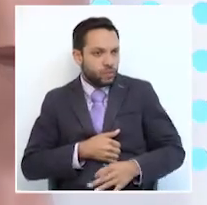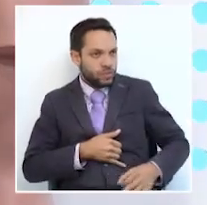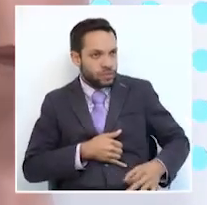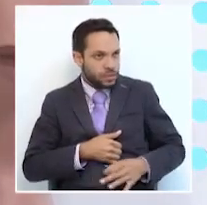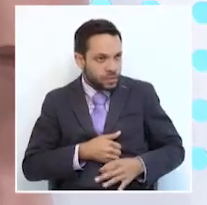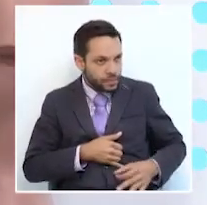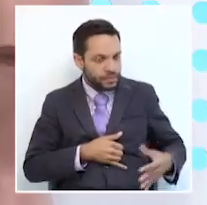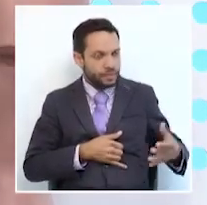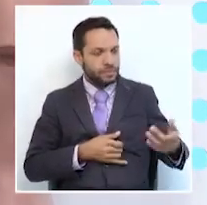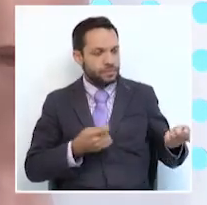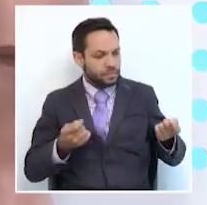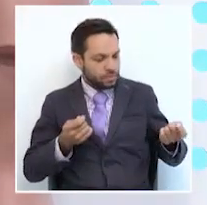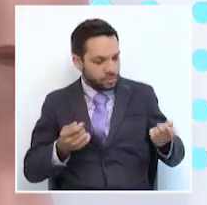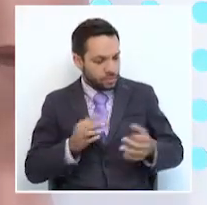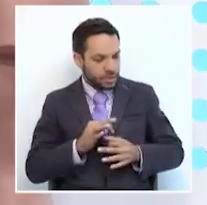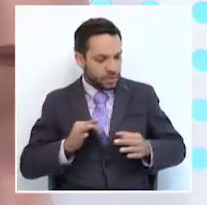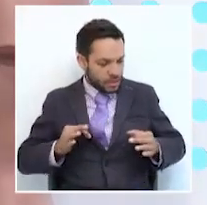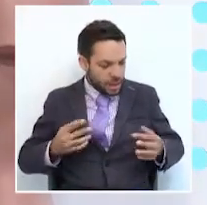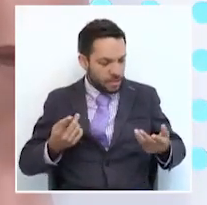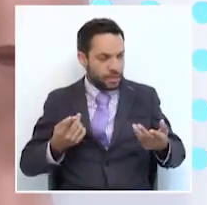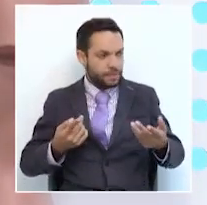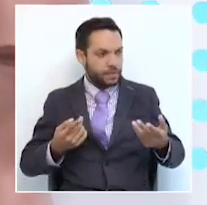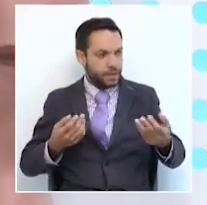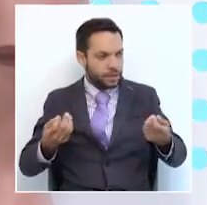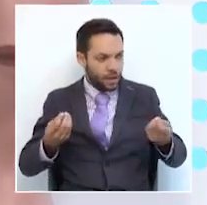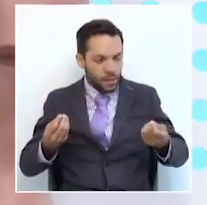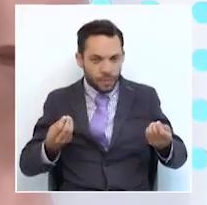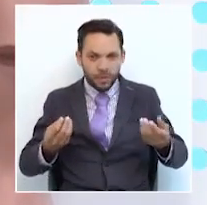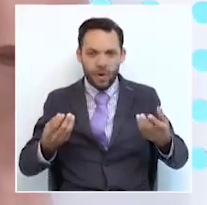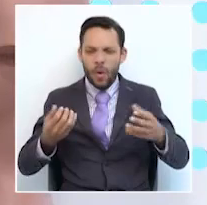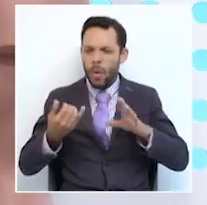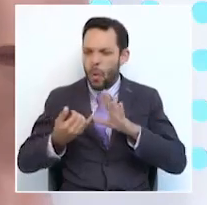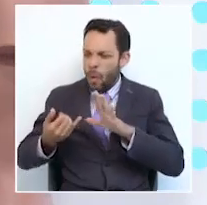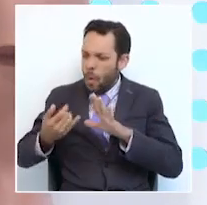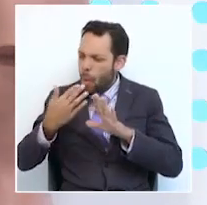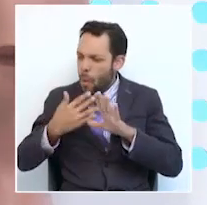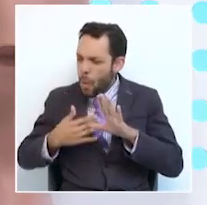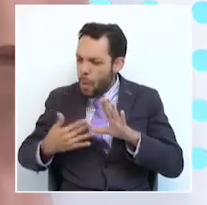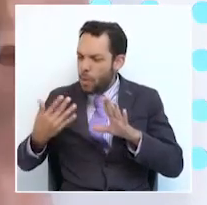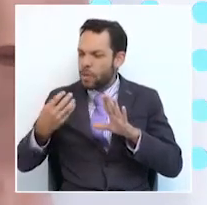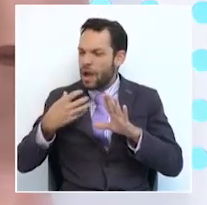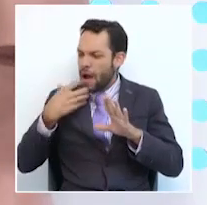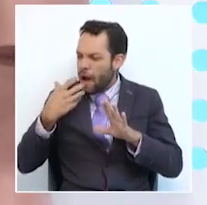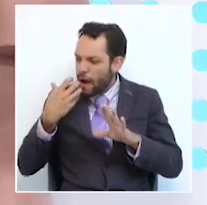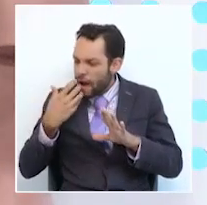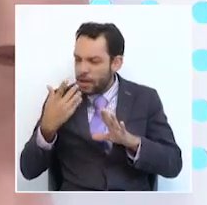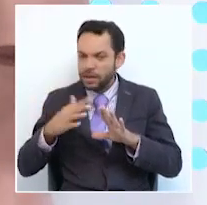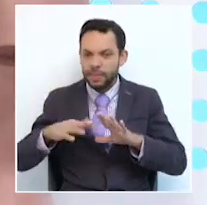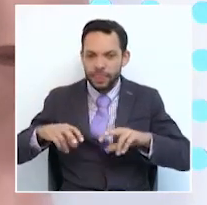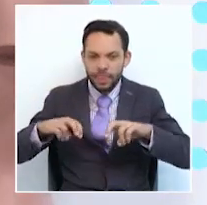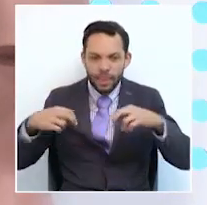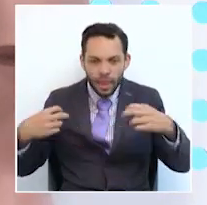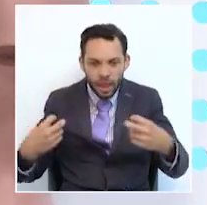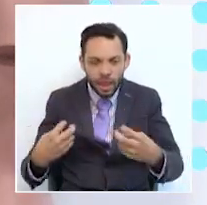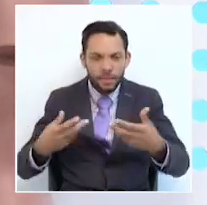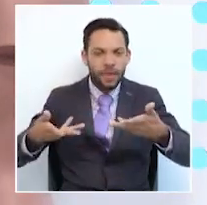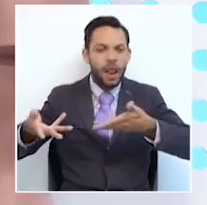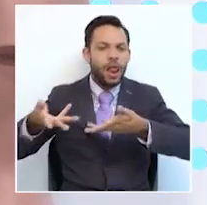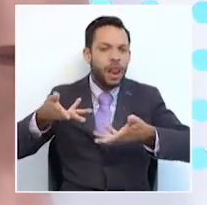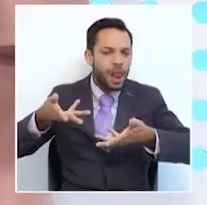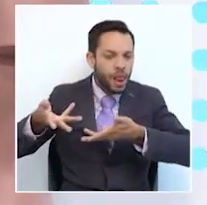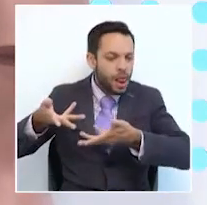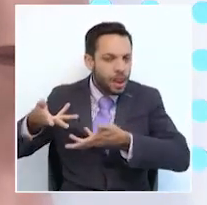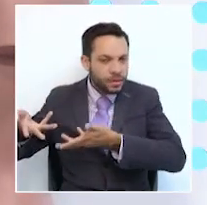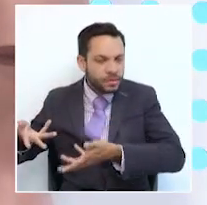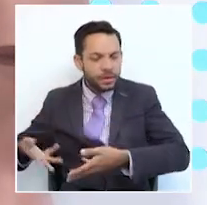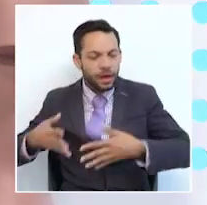para tu alma terapia de danza de fuego de mandalas de psico cromoterapia hacemos cantidad terapia del alma porque cuando yo